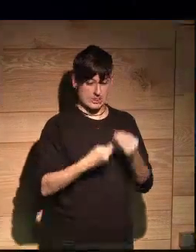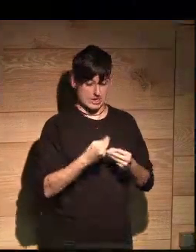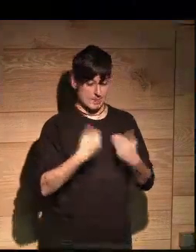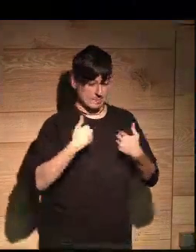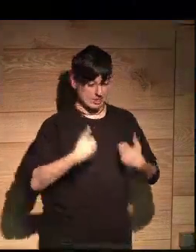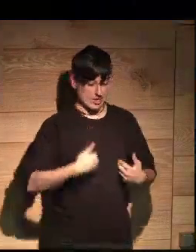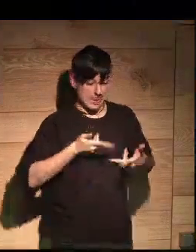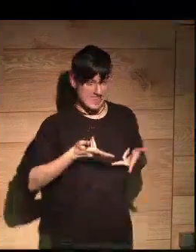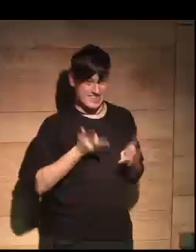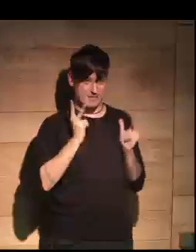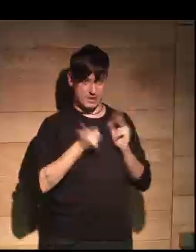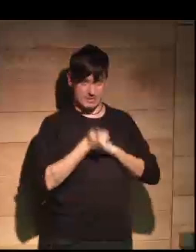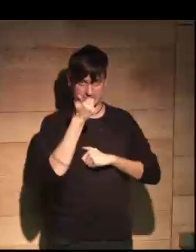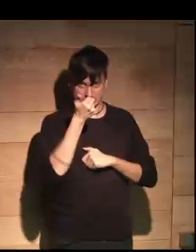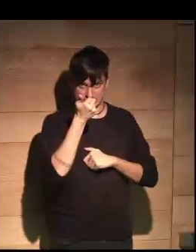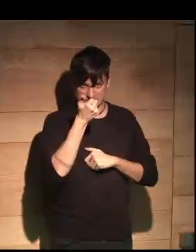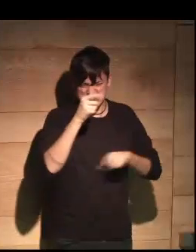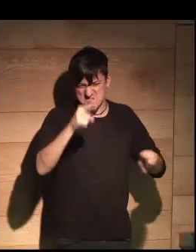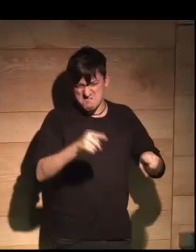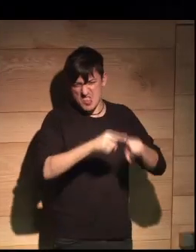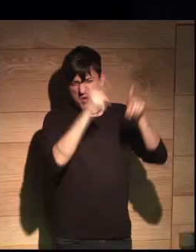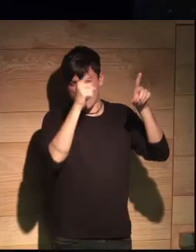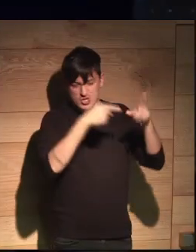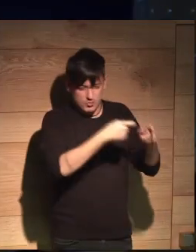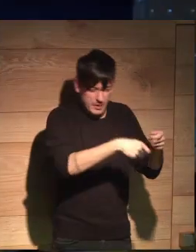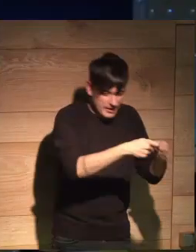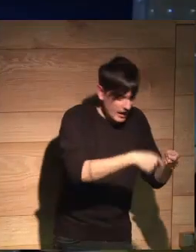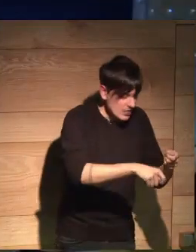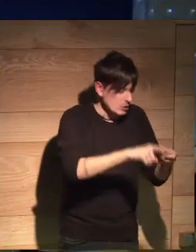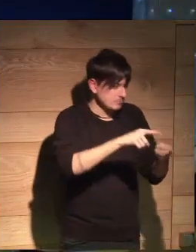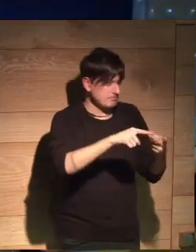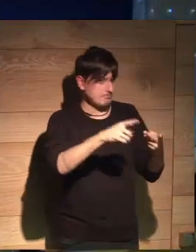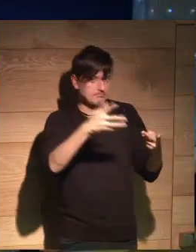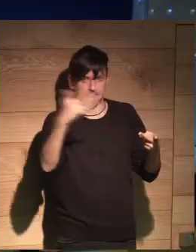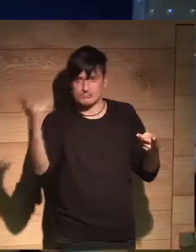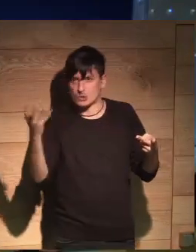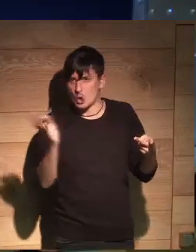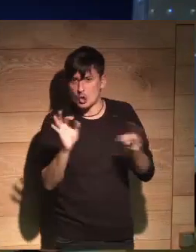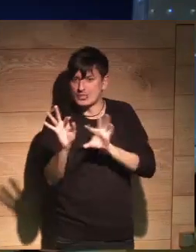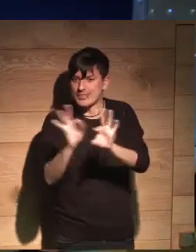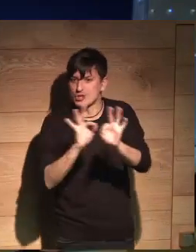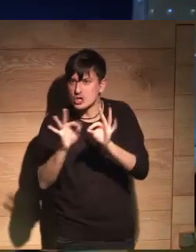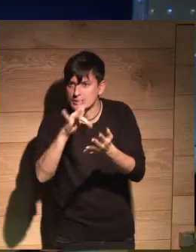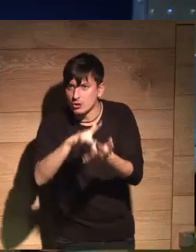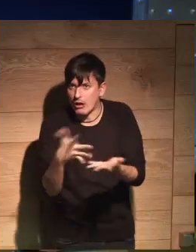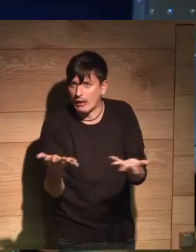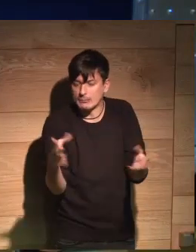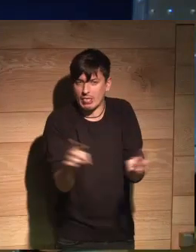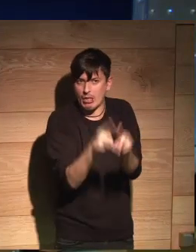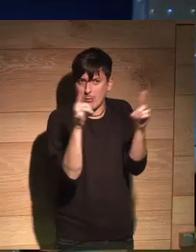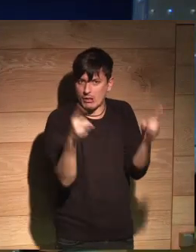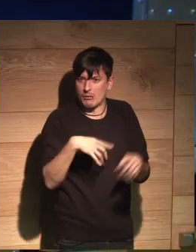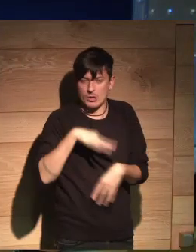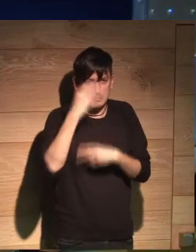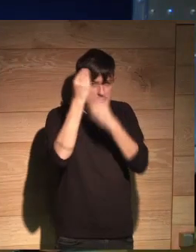más libres. Me da igual que sea en el supermercado o en cualquier toma de decisiones. ¿Y a qué me refiero? Ustedes